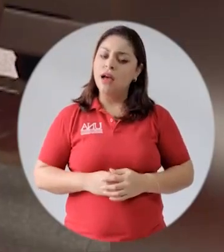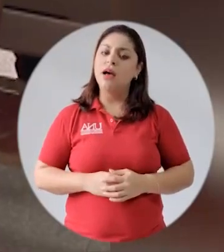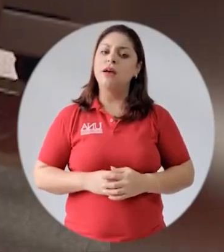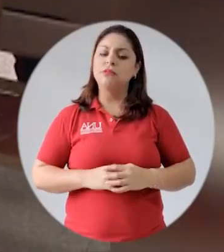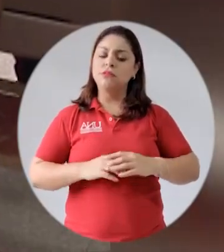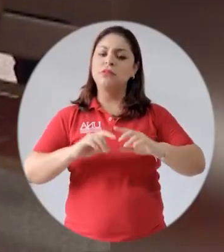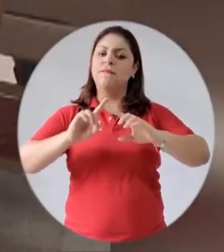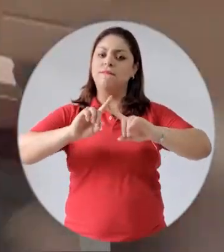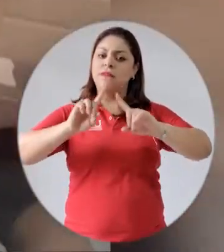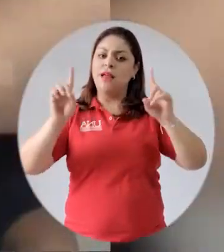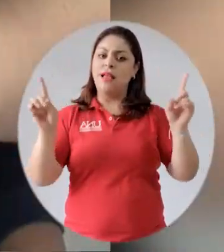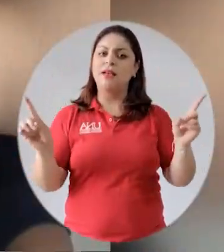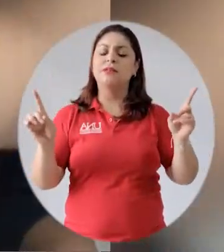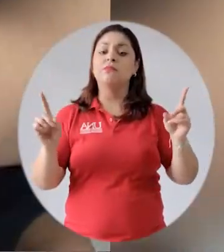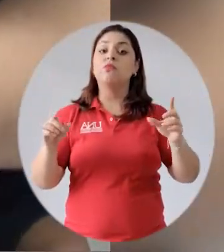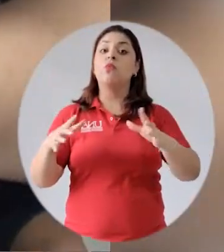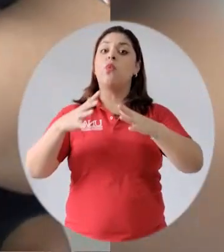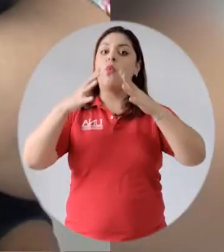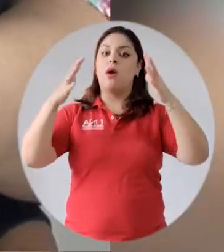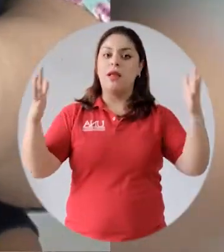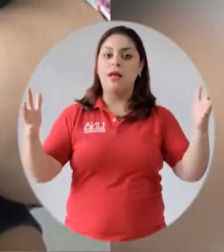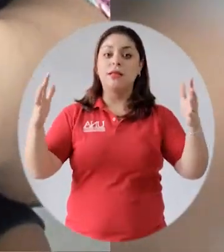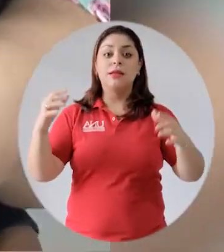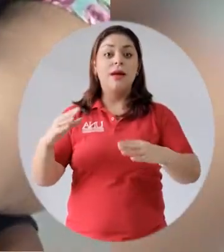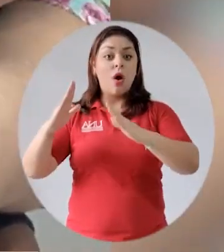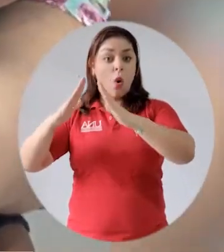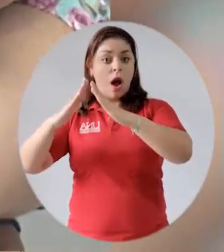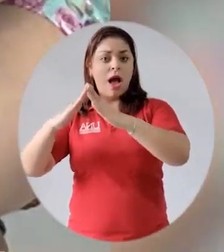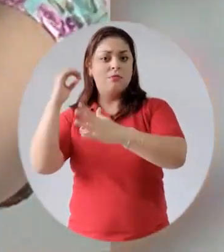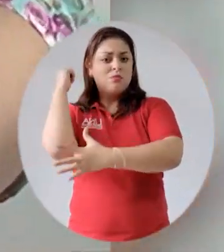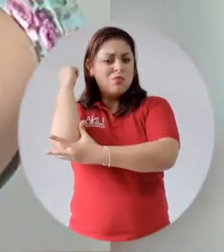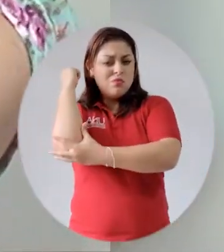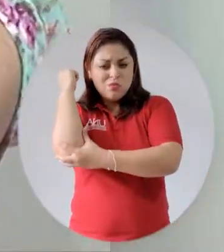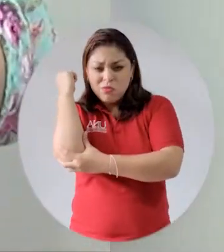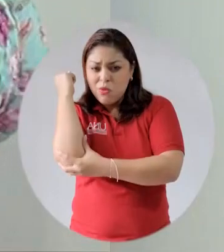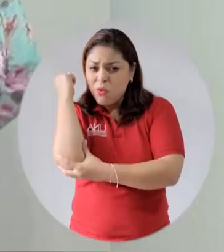esos cuidados. Además, hemos visto que